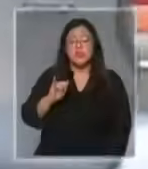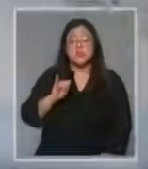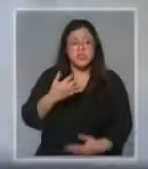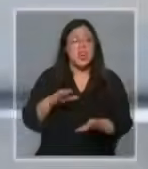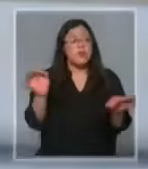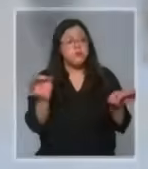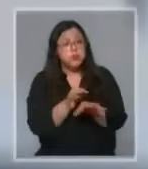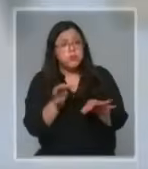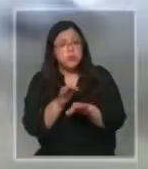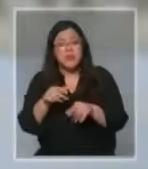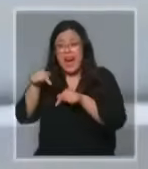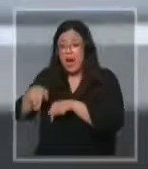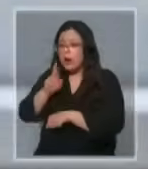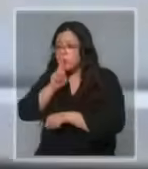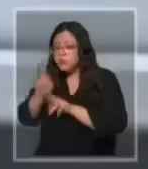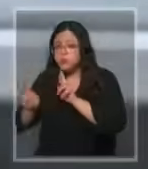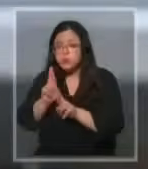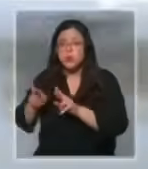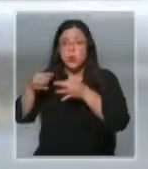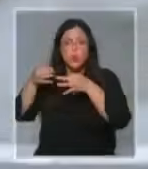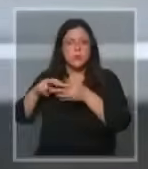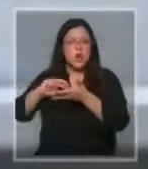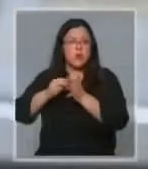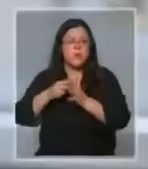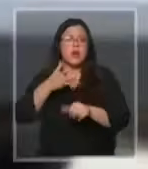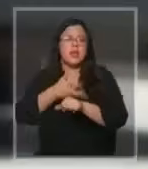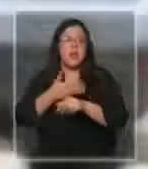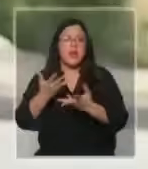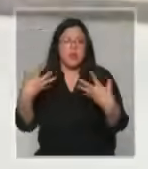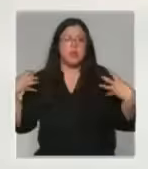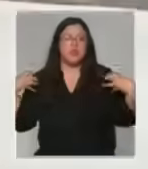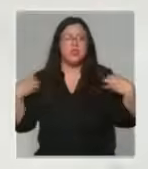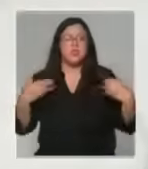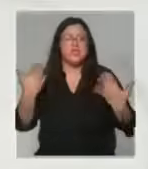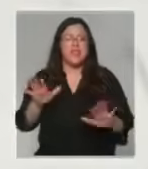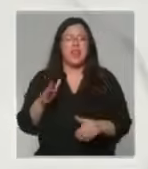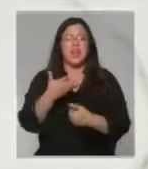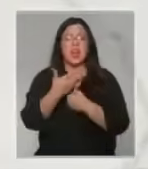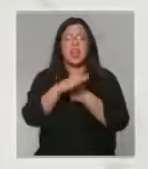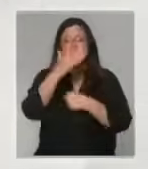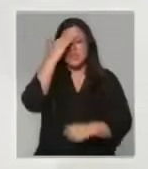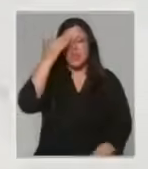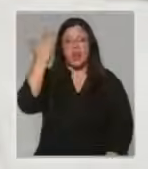prefiere no responder a las polémicas del caso que protagoniza hace ya 15 días.